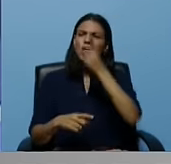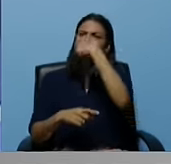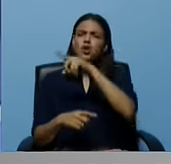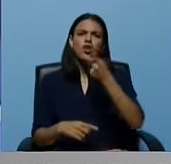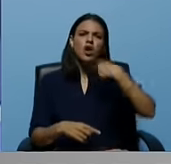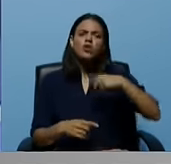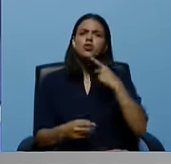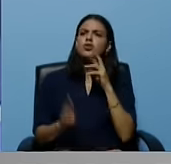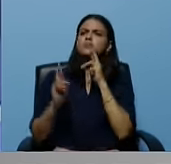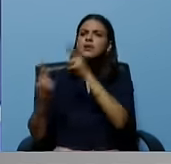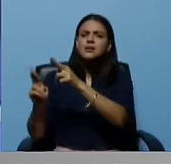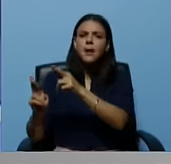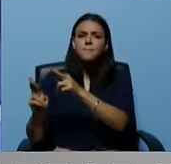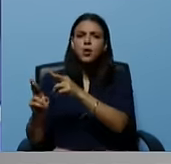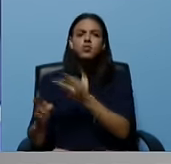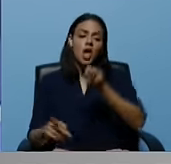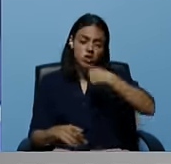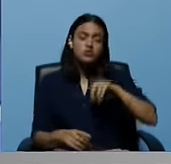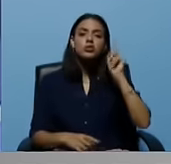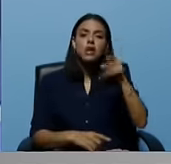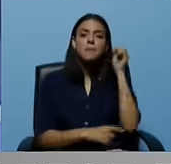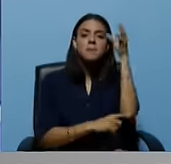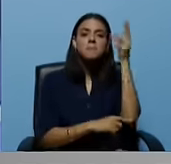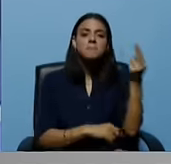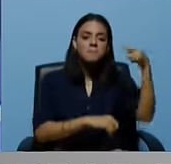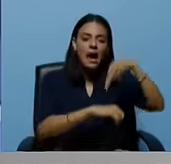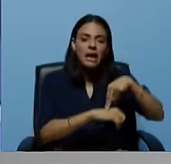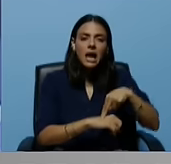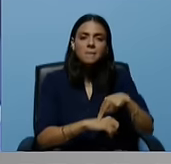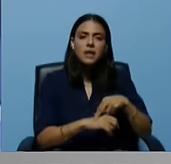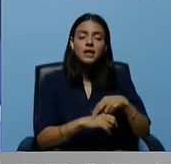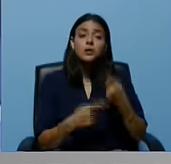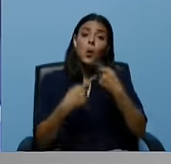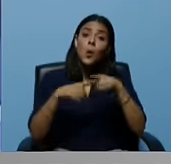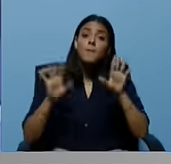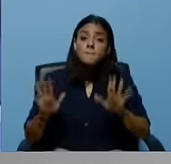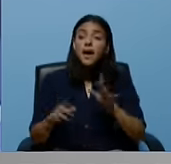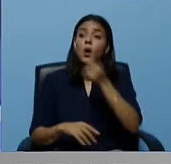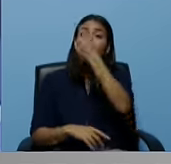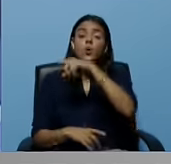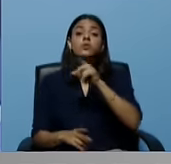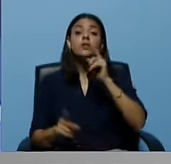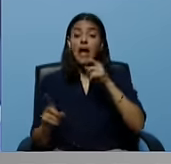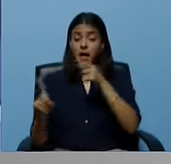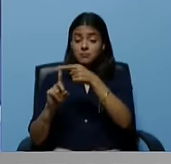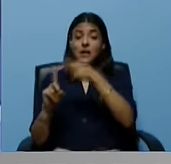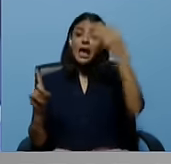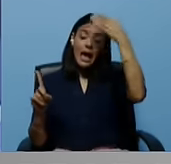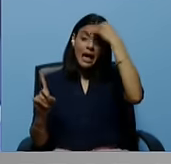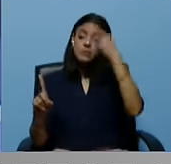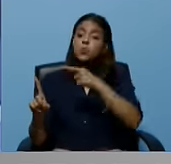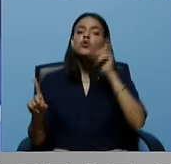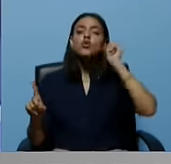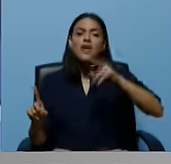vamos a contestar desde el Parlamento. Pero usted tiene que respetar su palabra, señor González